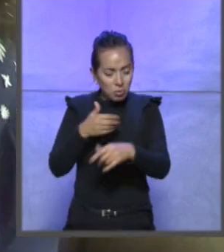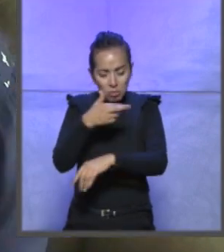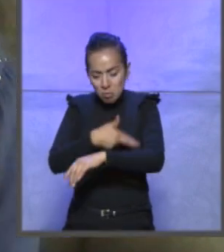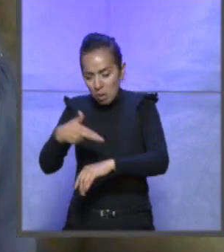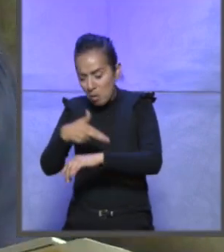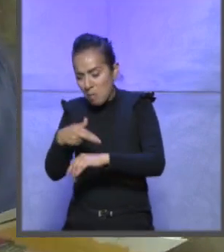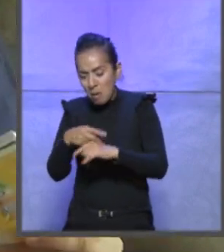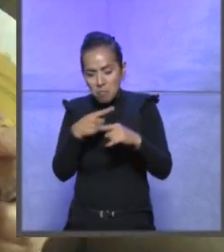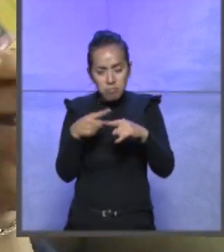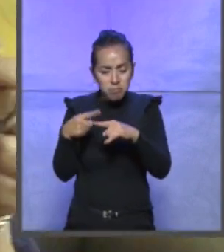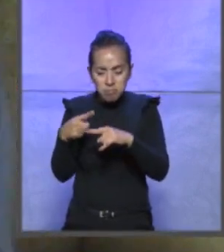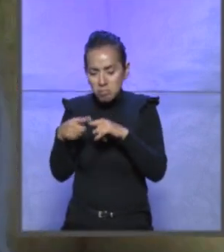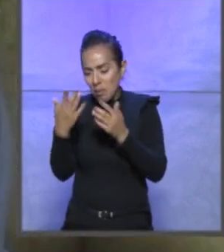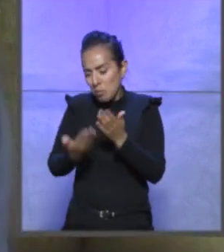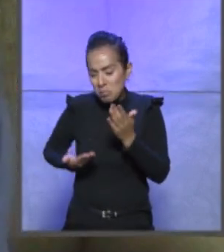de políticas públicas,